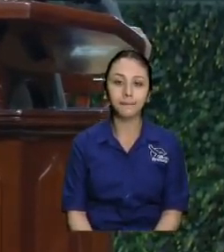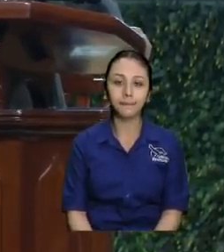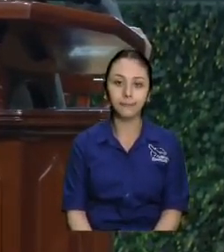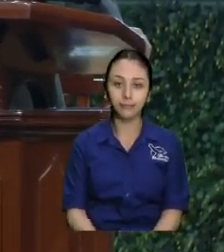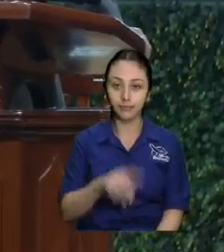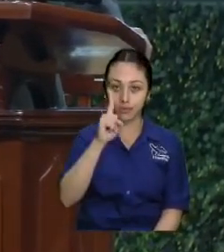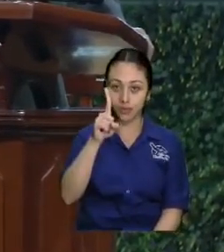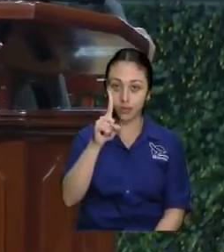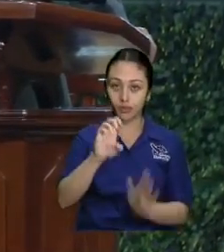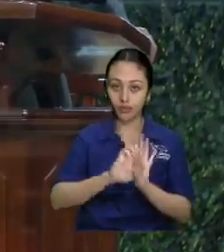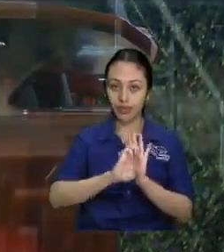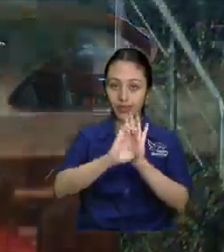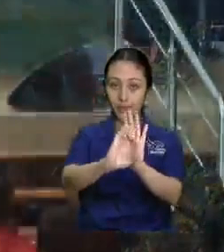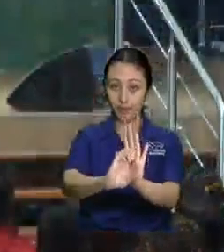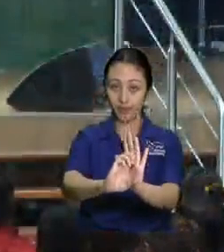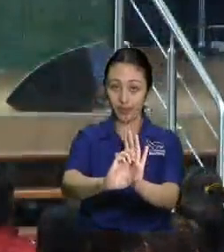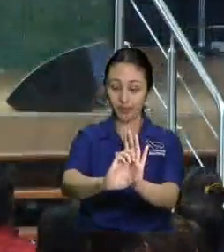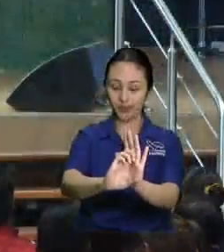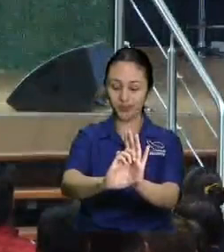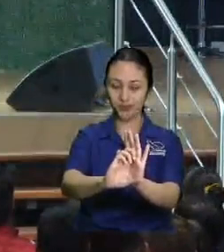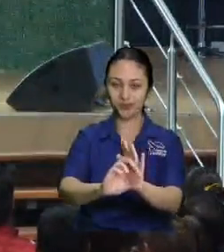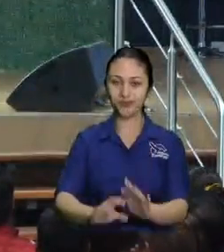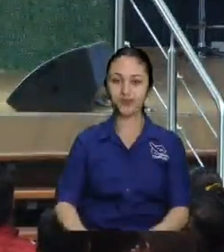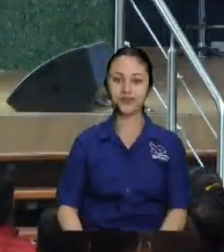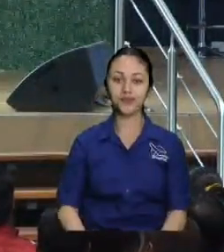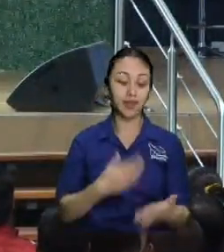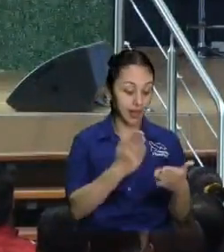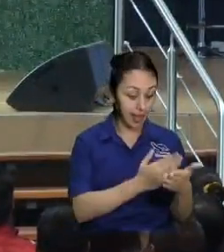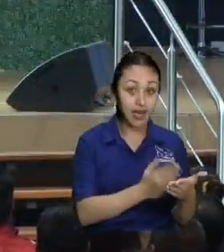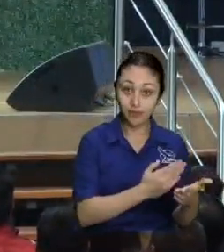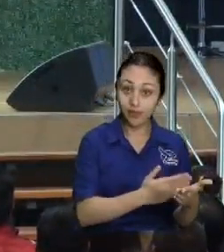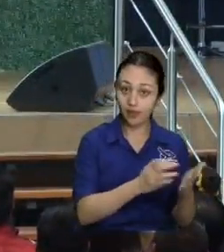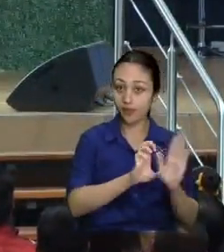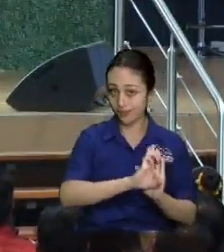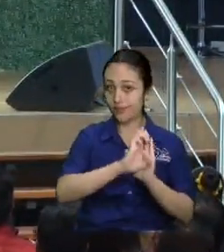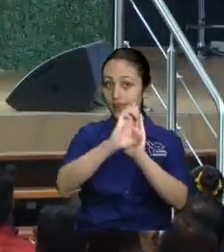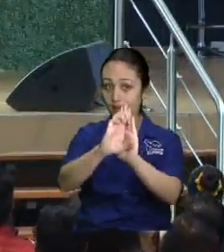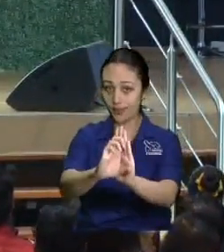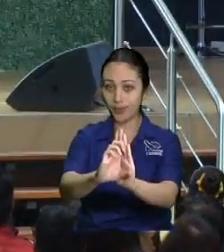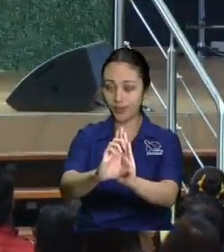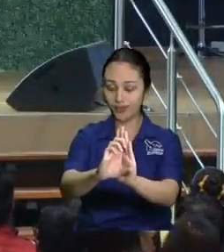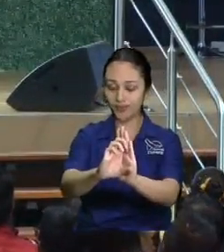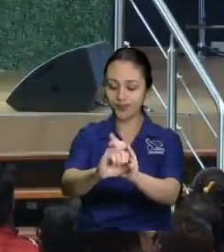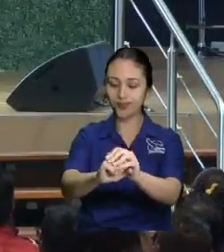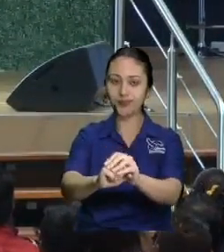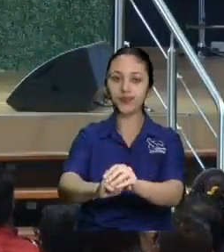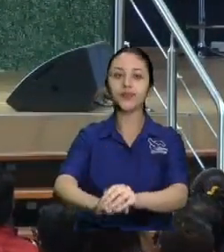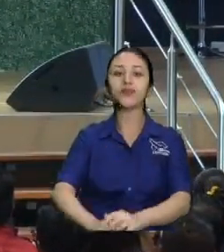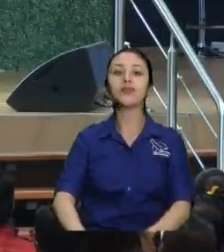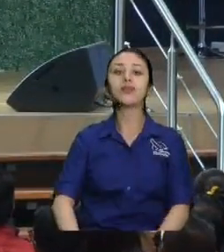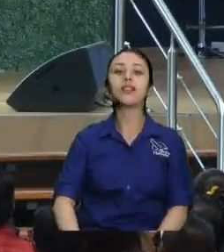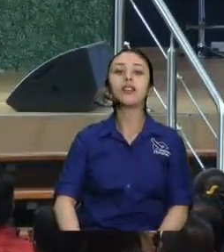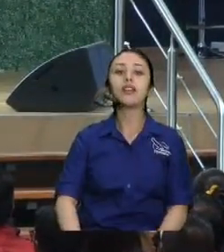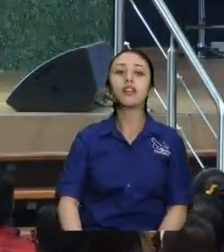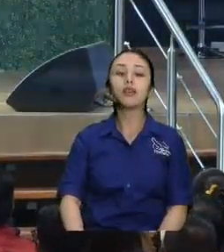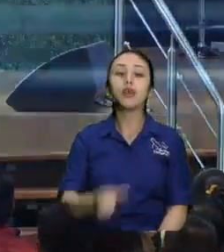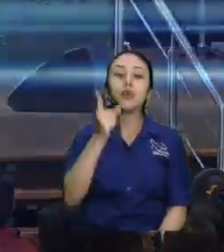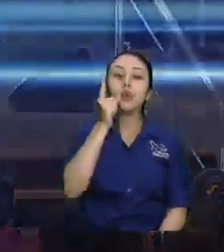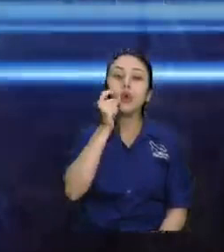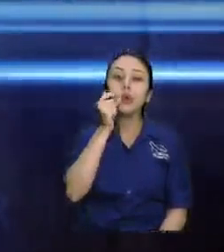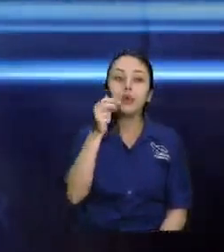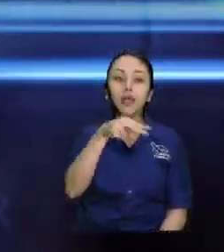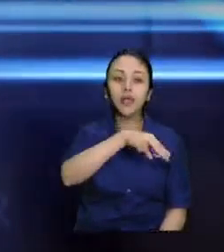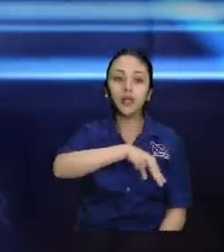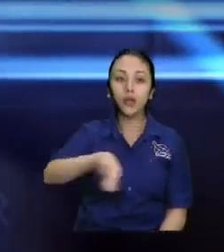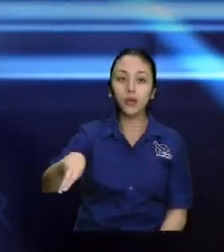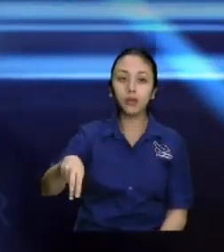Un ejemplo, le pongo un ejemplo bíblico, ahí le va pues. El hombre se llamaba Nabal